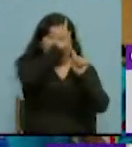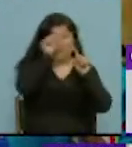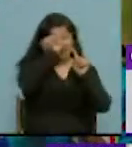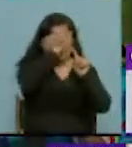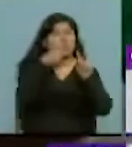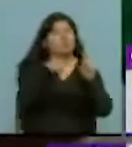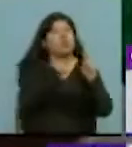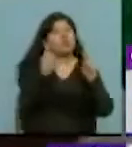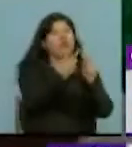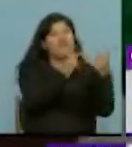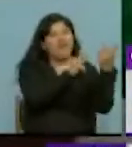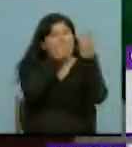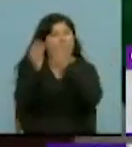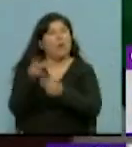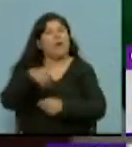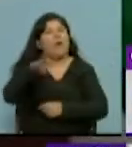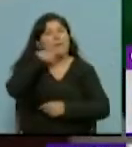octubre.